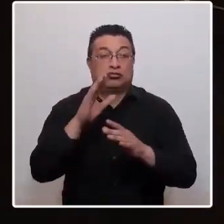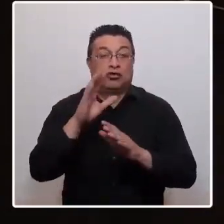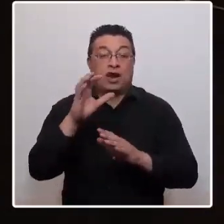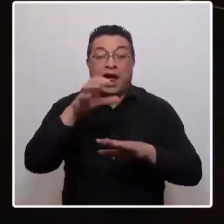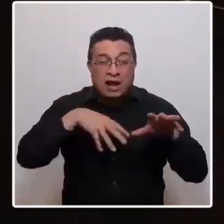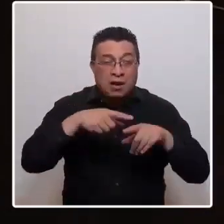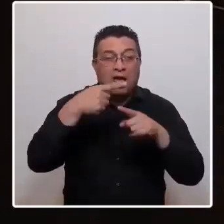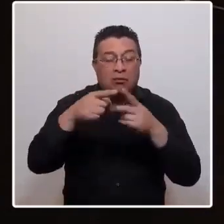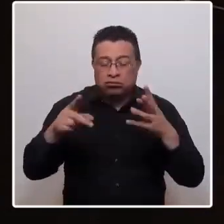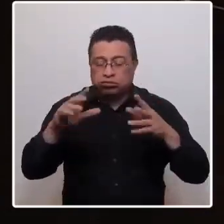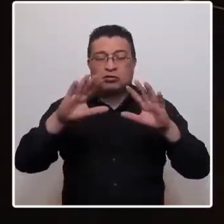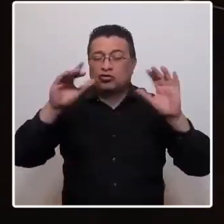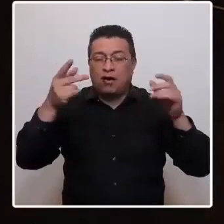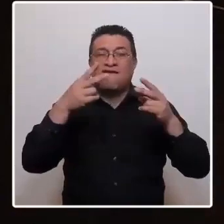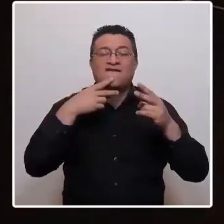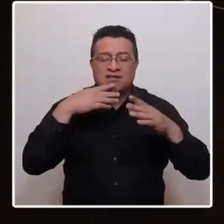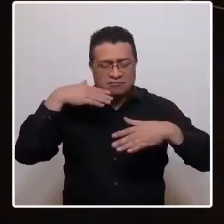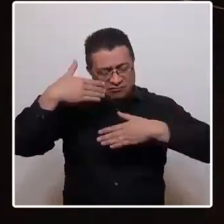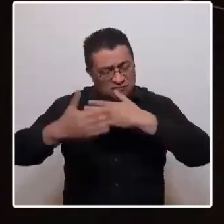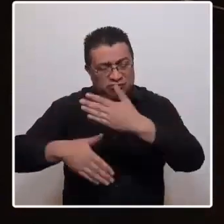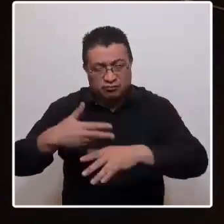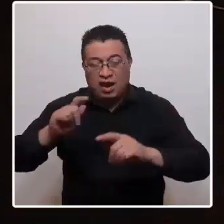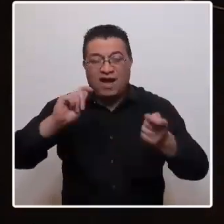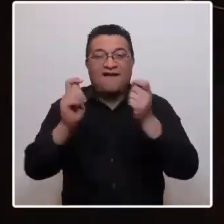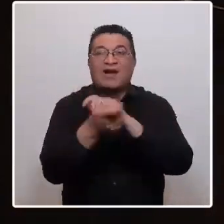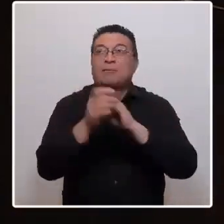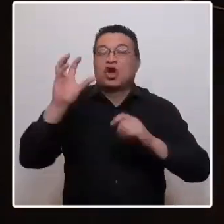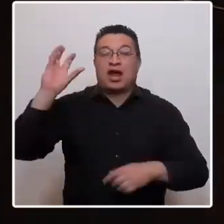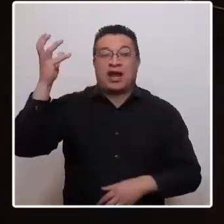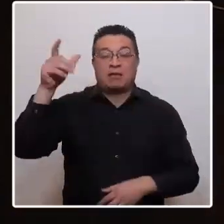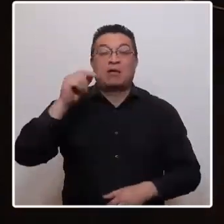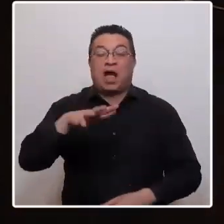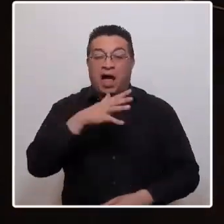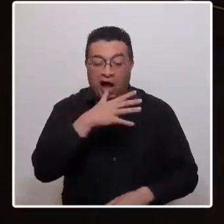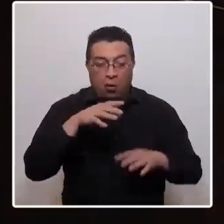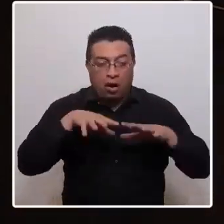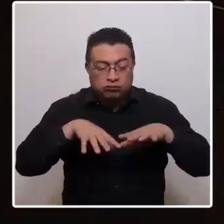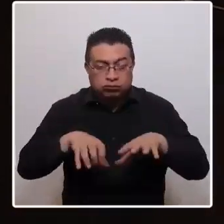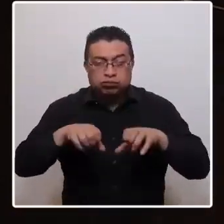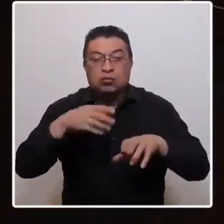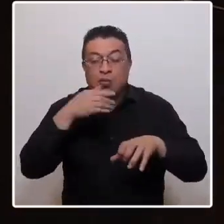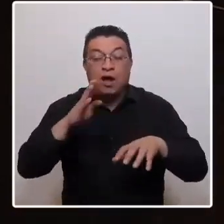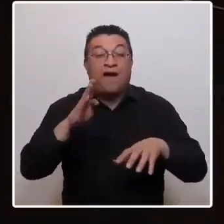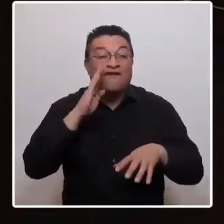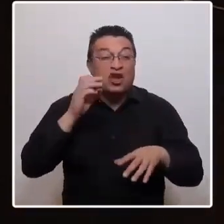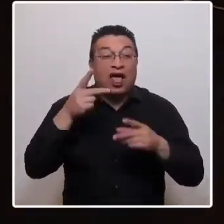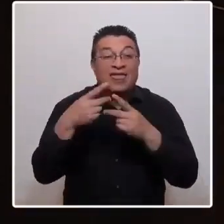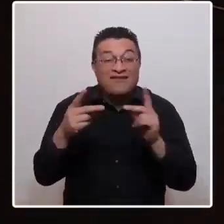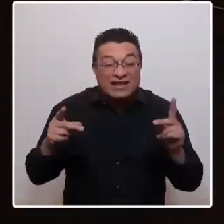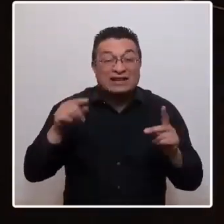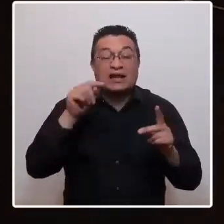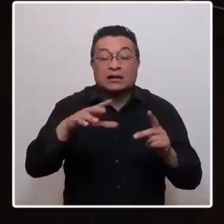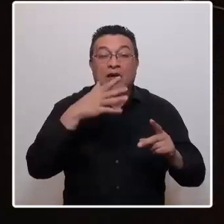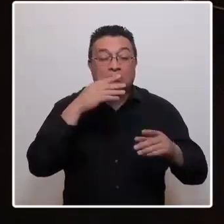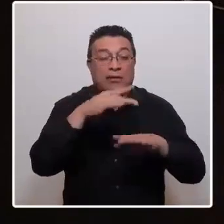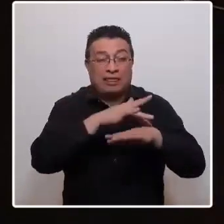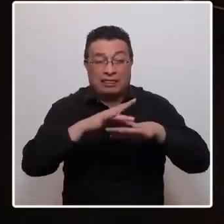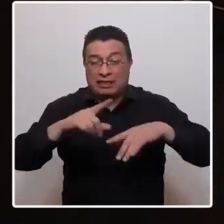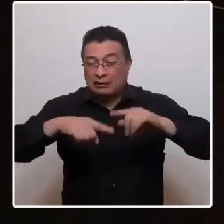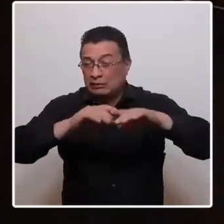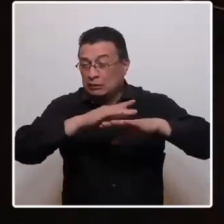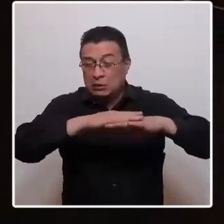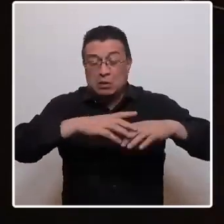ecosistemas imprescindibles que mitigan los avances del cambio climático, la retención del agua, albergan la biodiversidad y el avance de la desertificación.